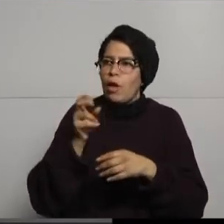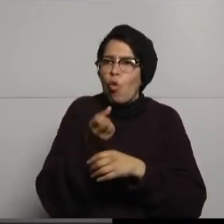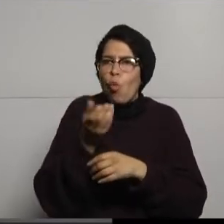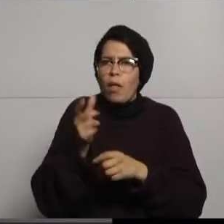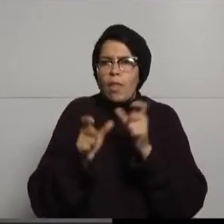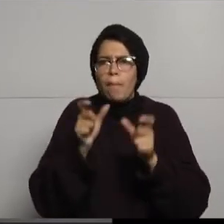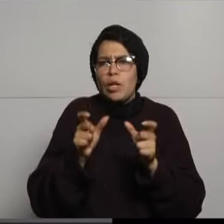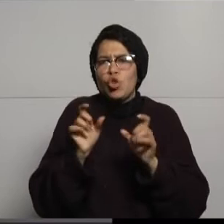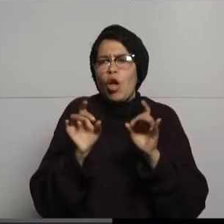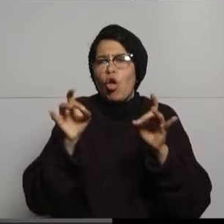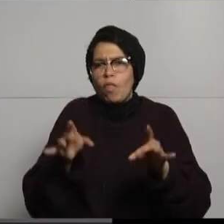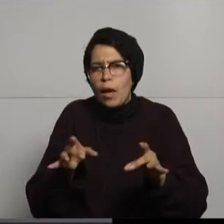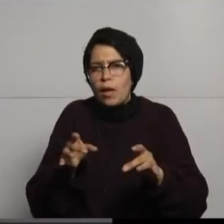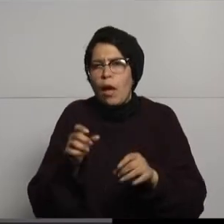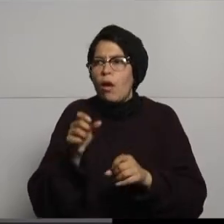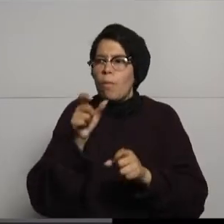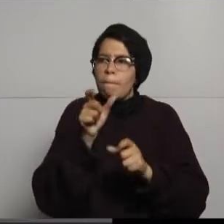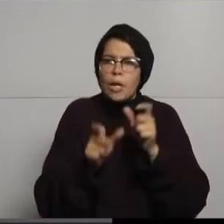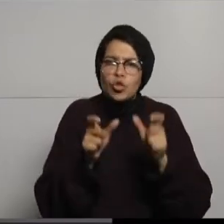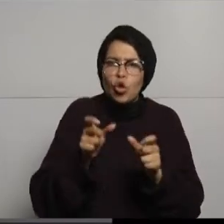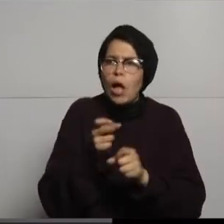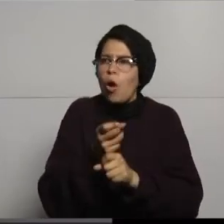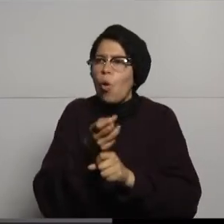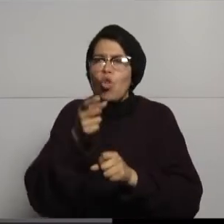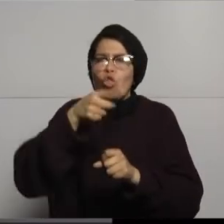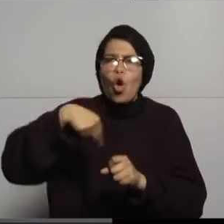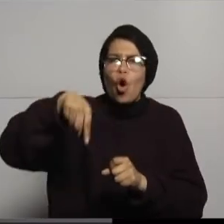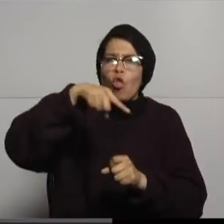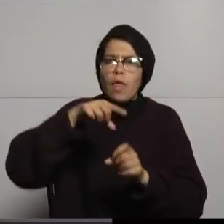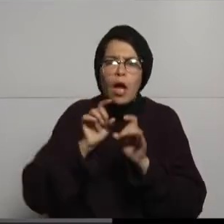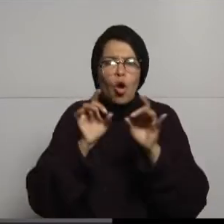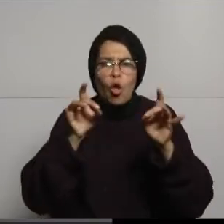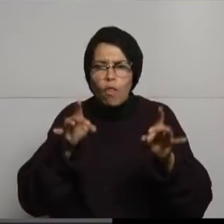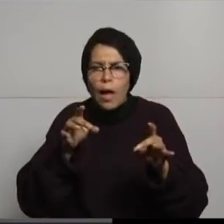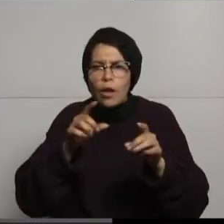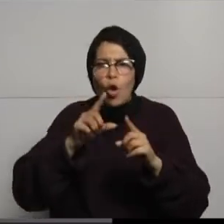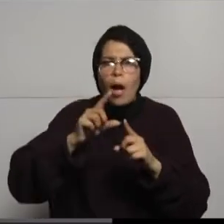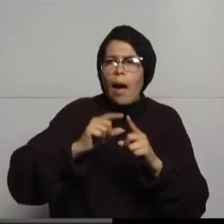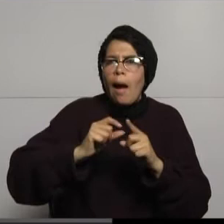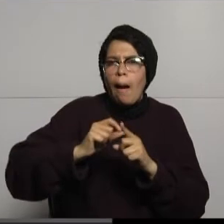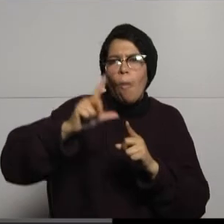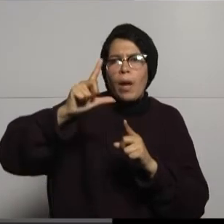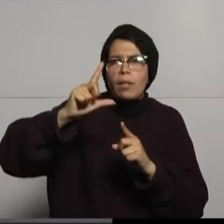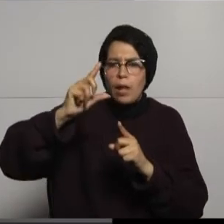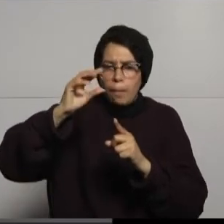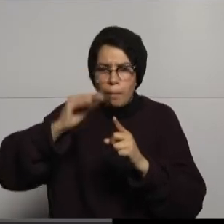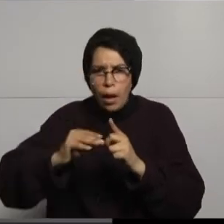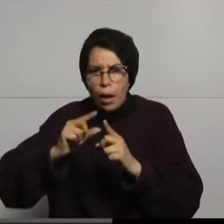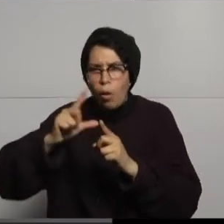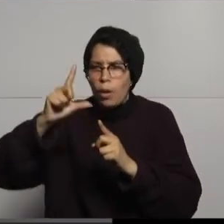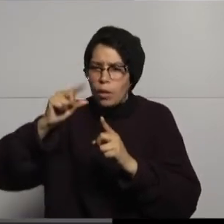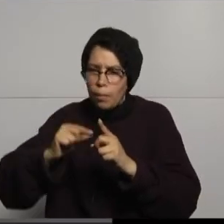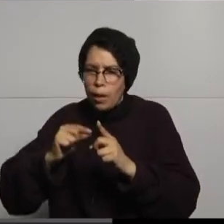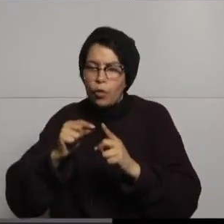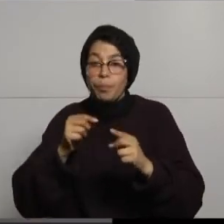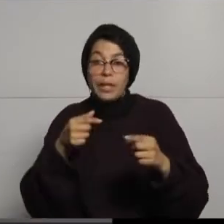aviso en su barrio a menos de 100 metros, es el aviso, es el radio que maneja, a menos de 100 metros hay